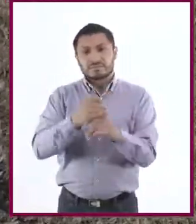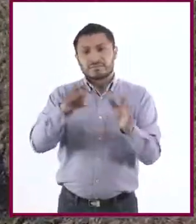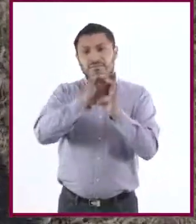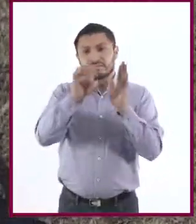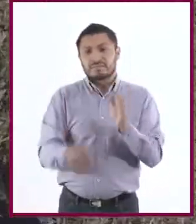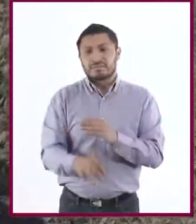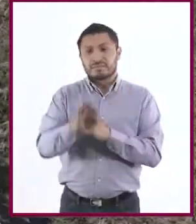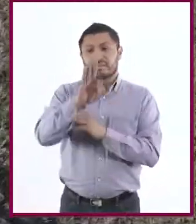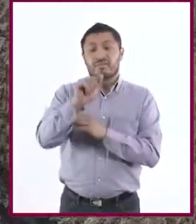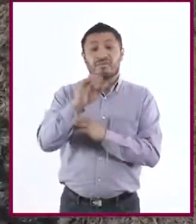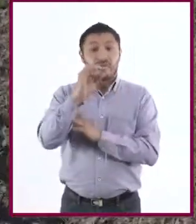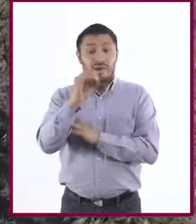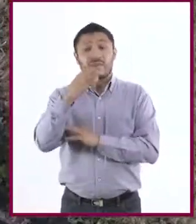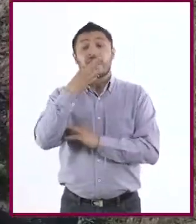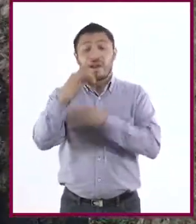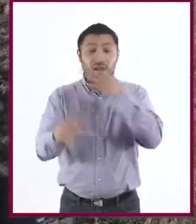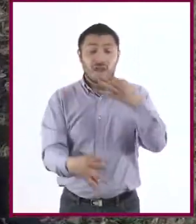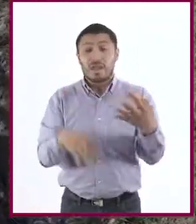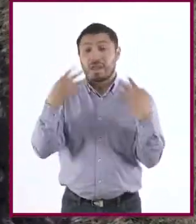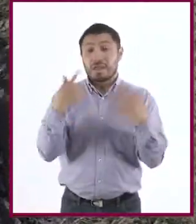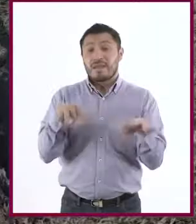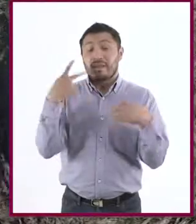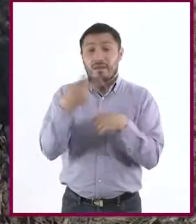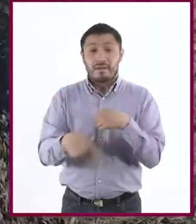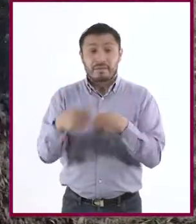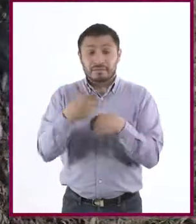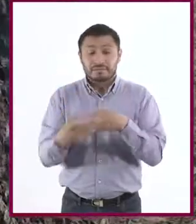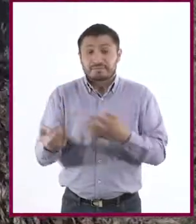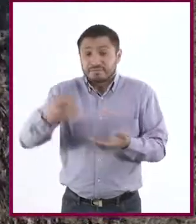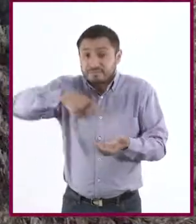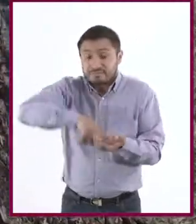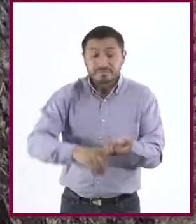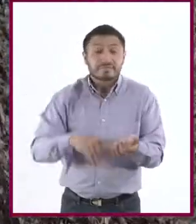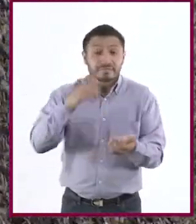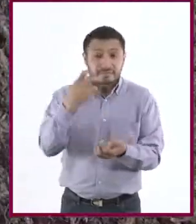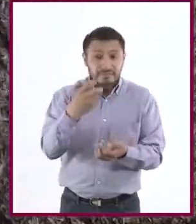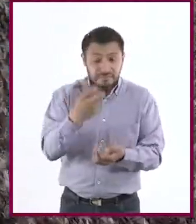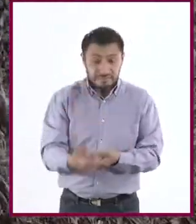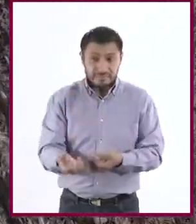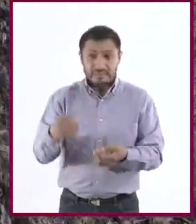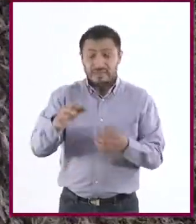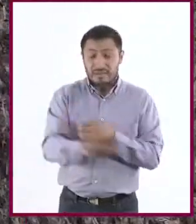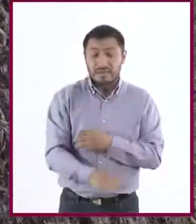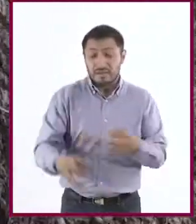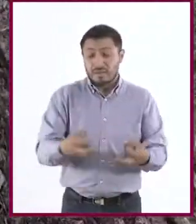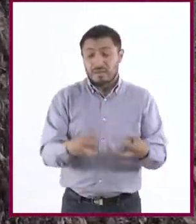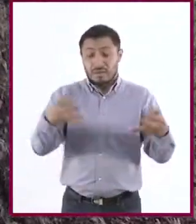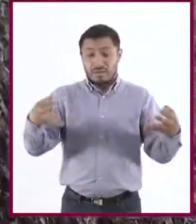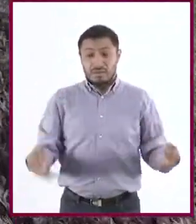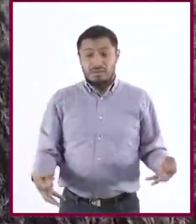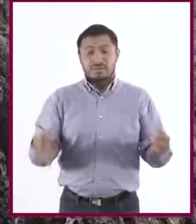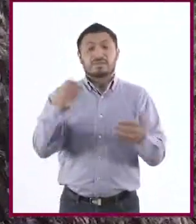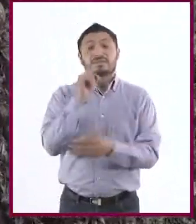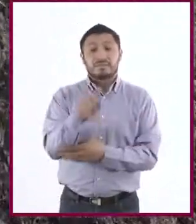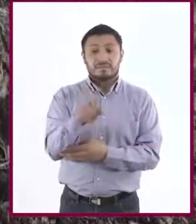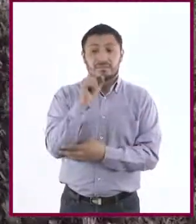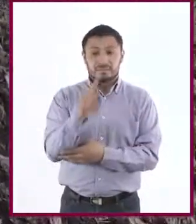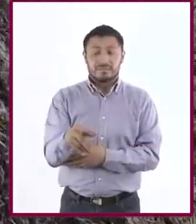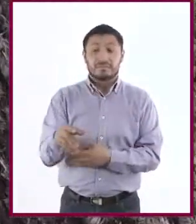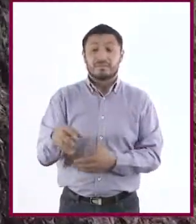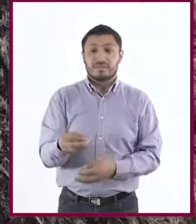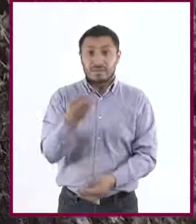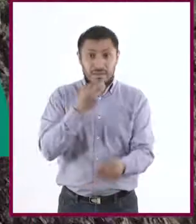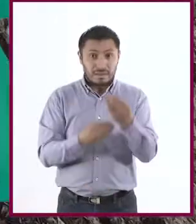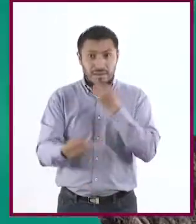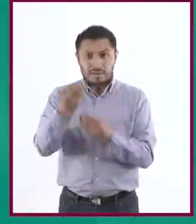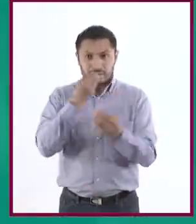la FAO han advertido sobre los riesgos de la introducción de estos organismos en los suelos de cultivo, e incluso en su